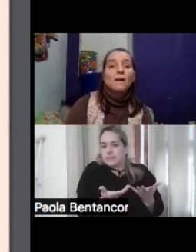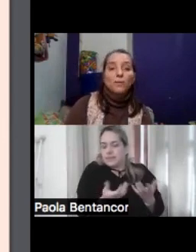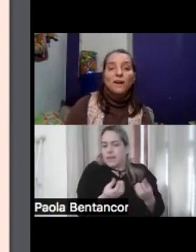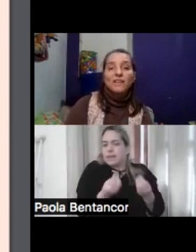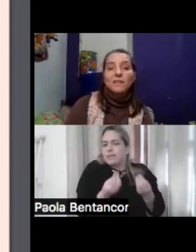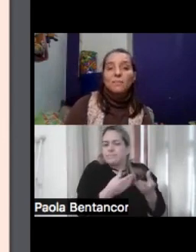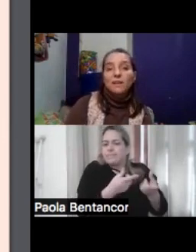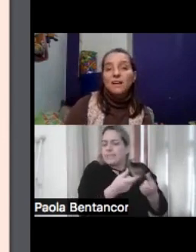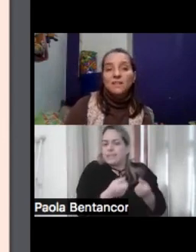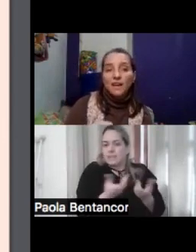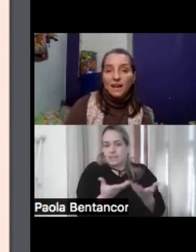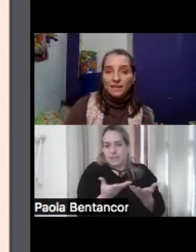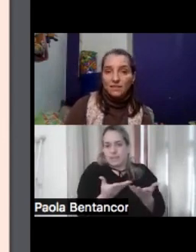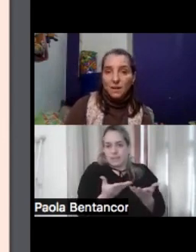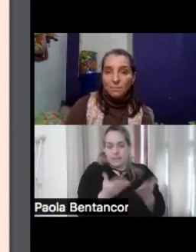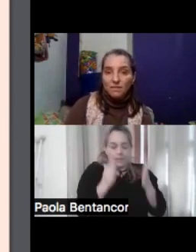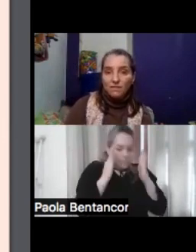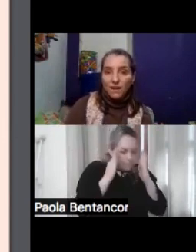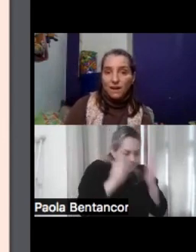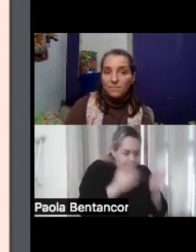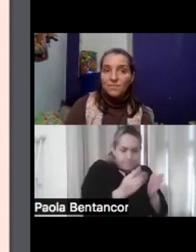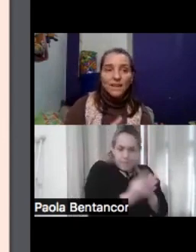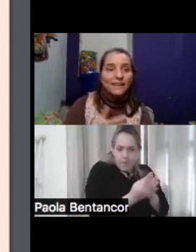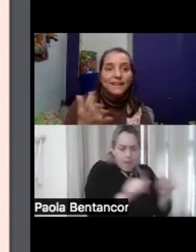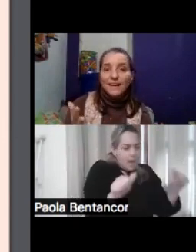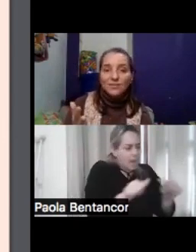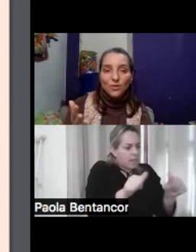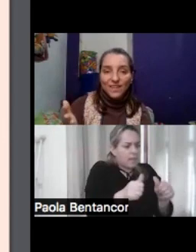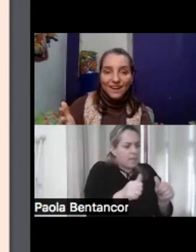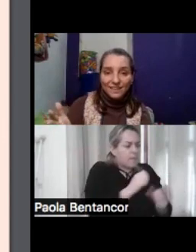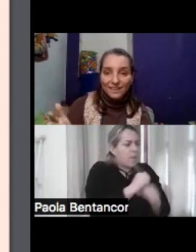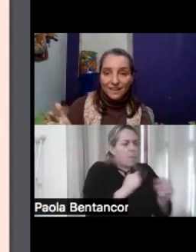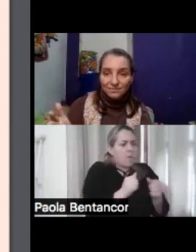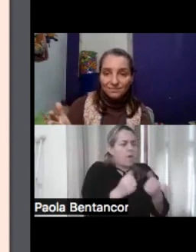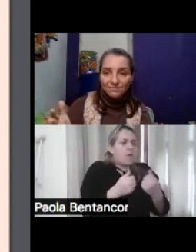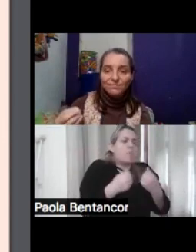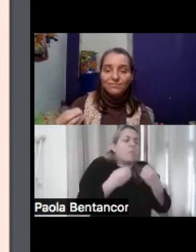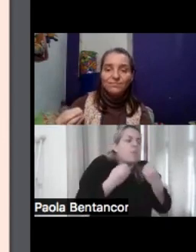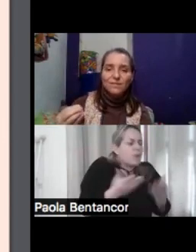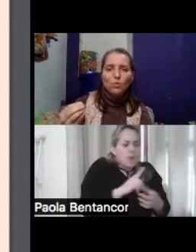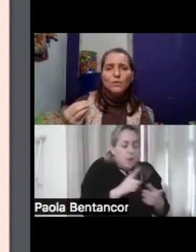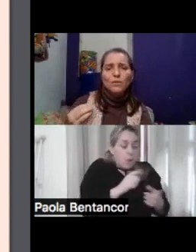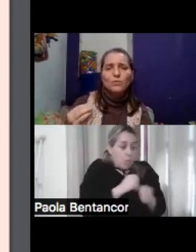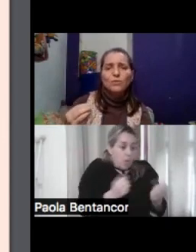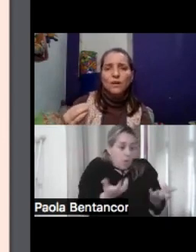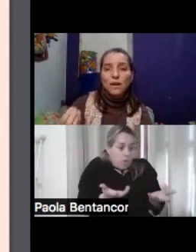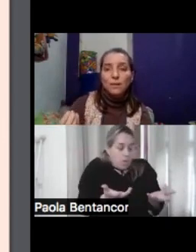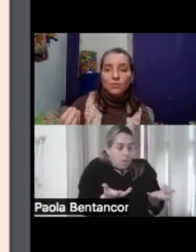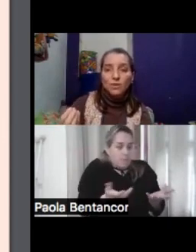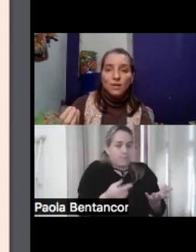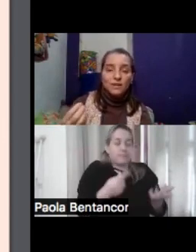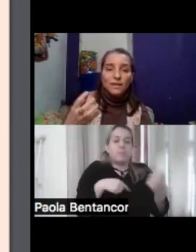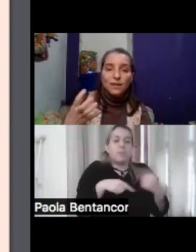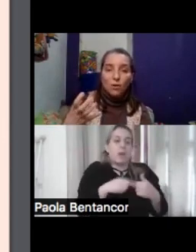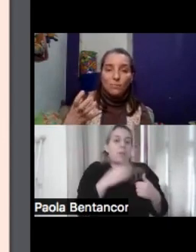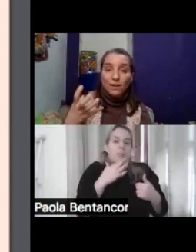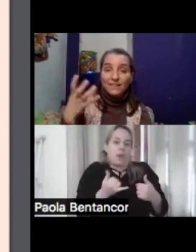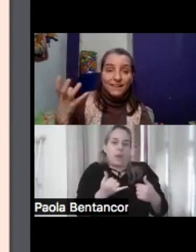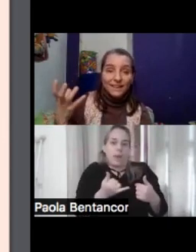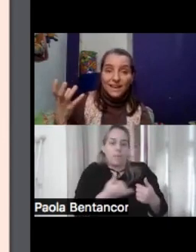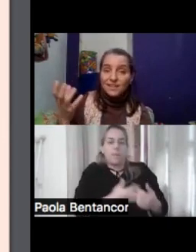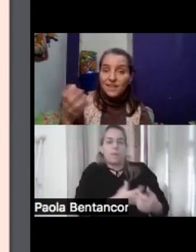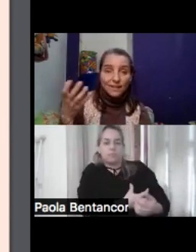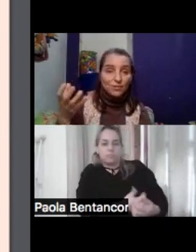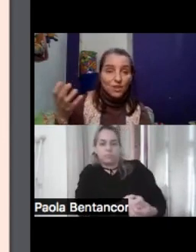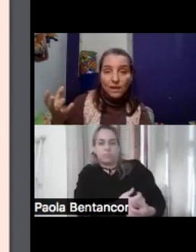persona para poder desempeñarse en la actividad específica. En el caso de dar la teta, cuando nosotros hablamos de